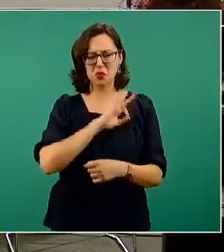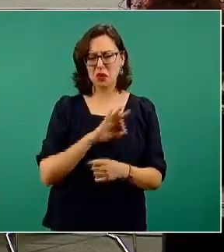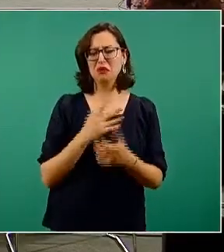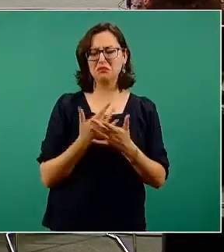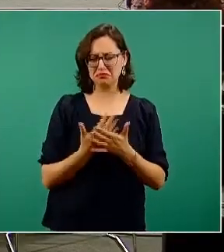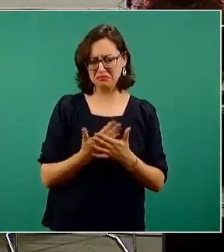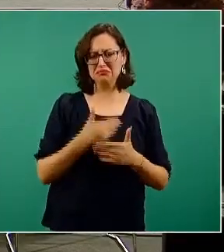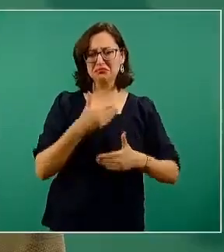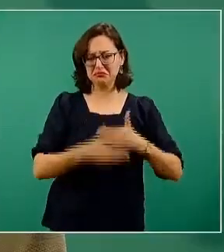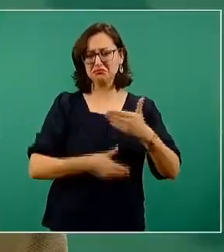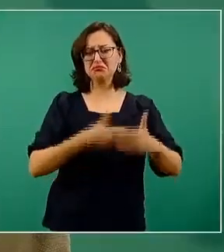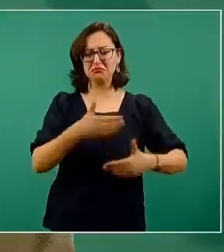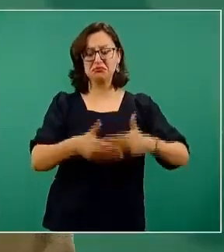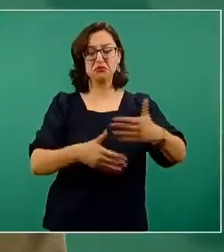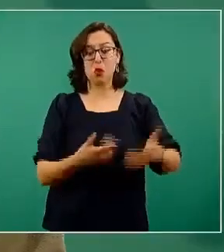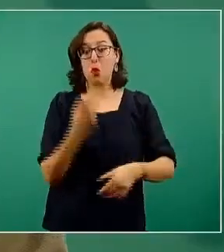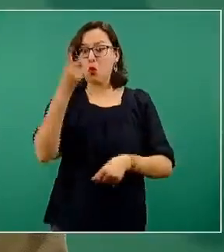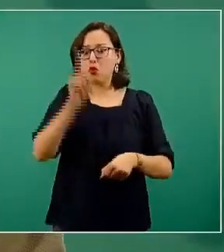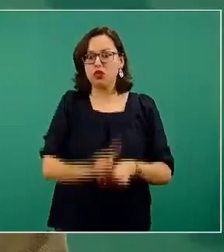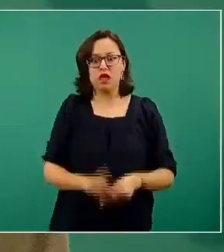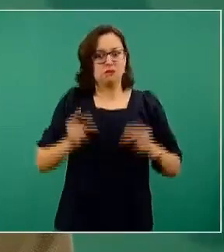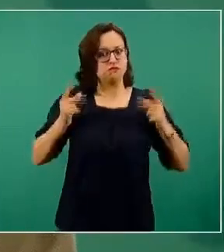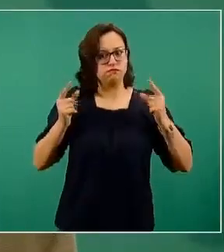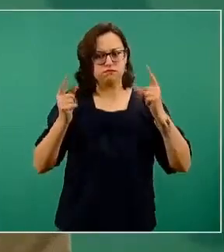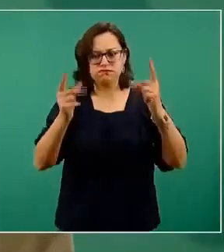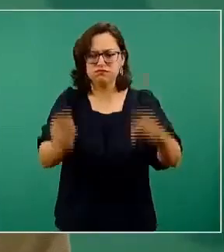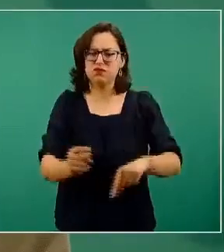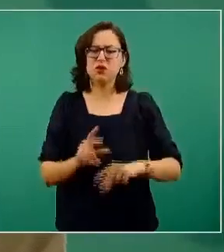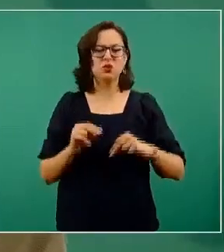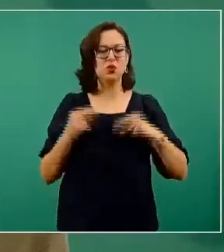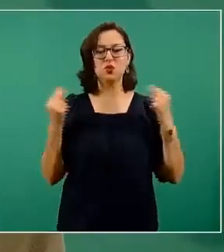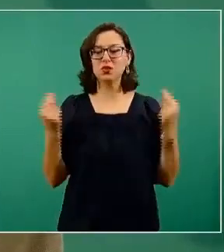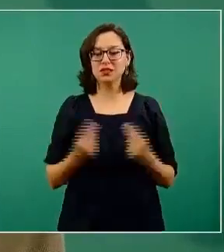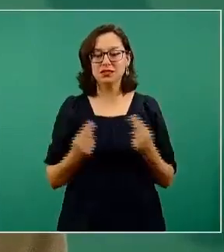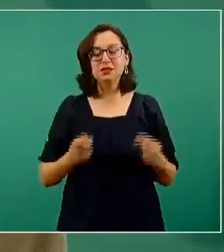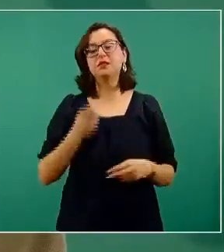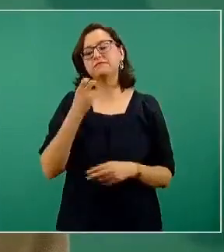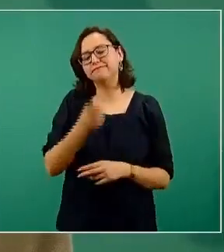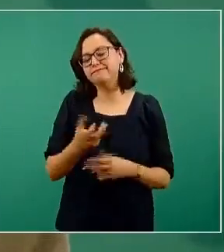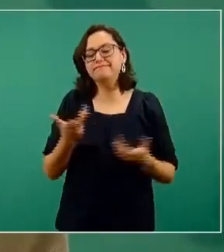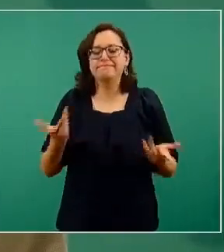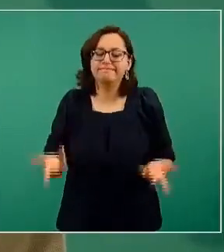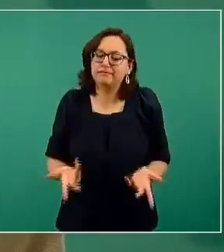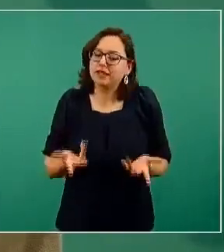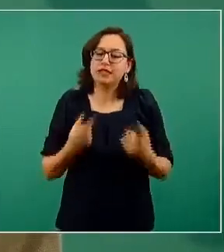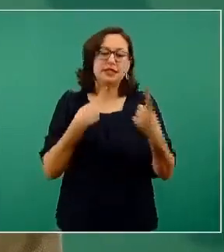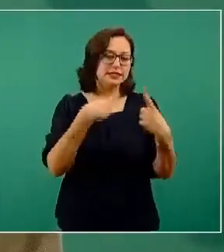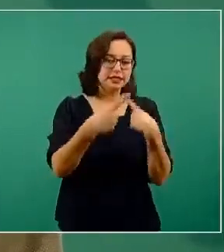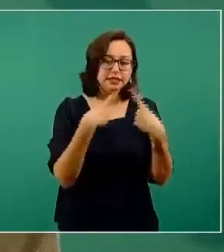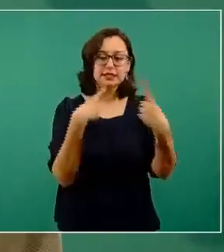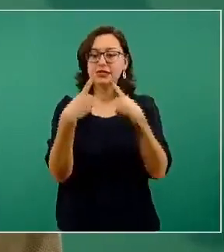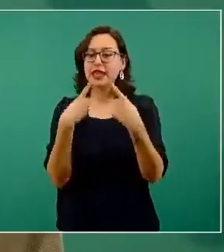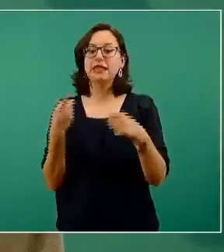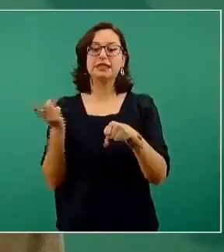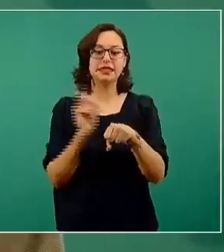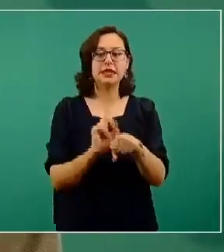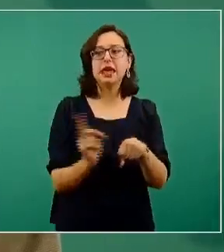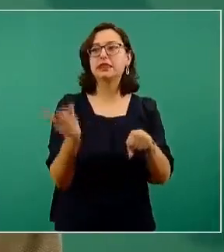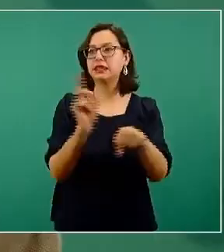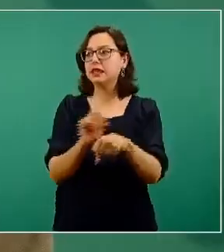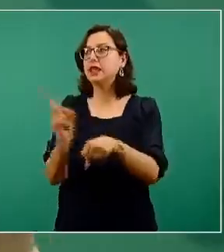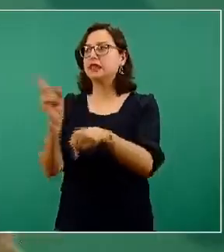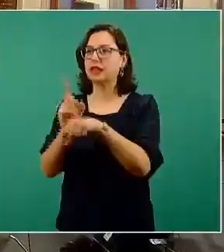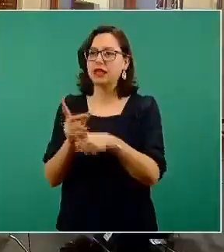y acabar con el municipio el primer día. Entonces estamos en este diálogo, aprendiendo día con día. Yo creo que en cada entidad se va aprendiendo y